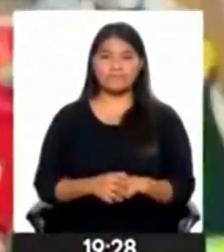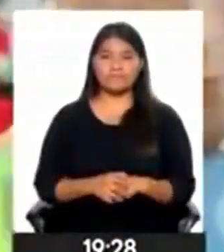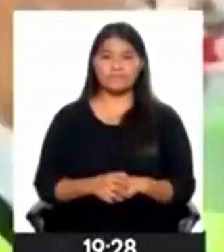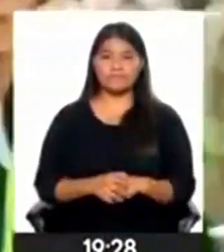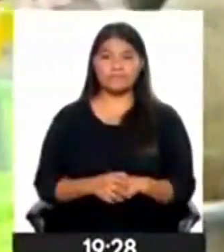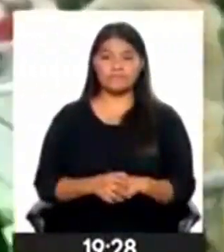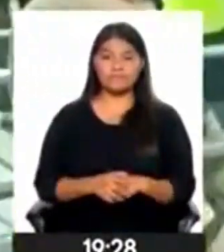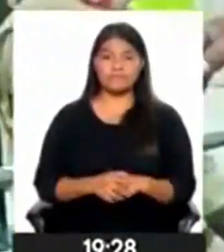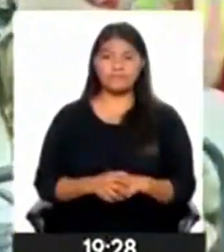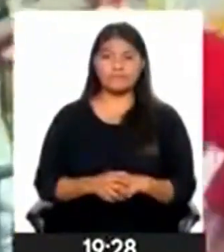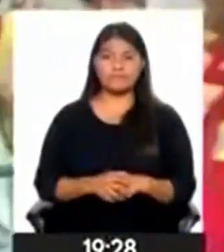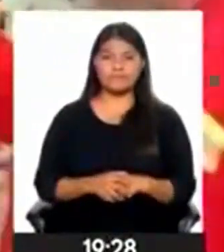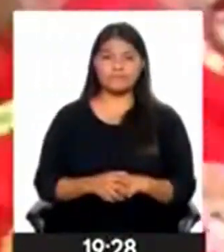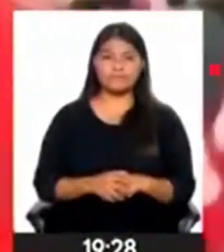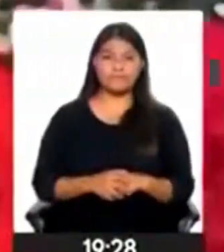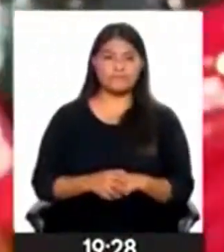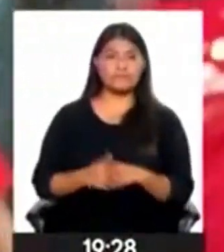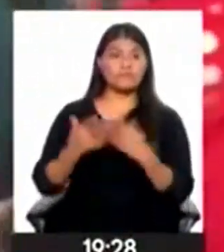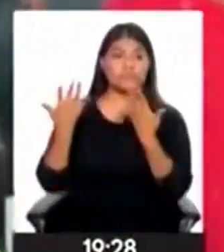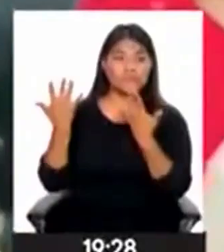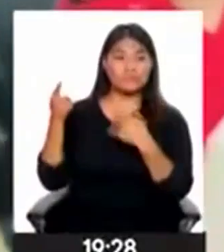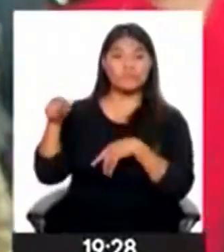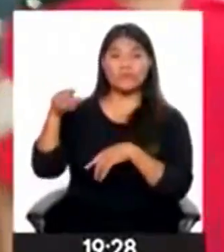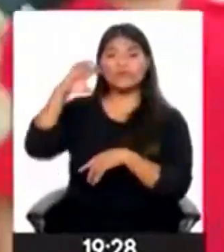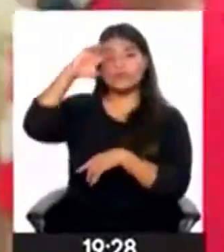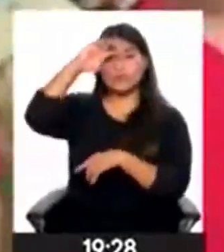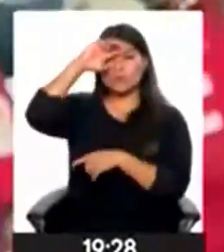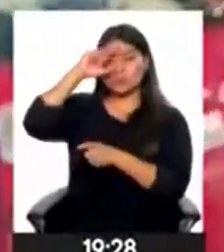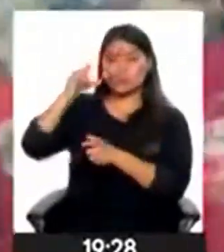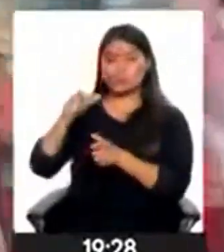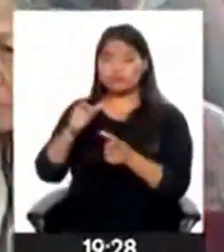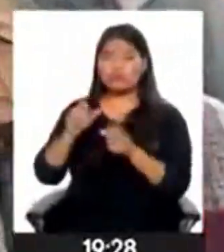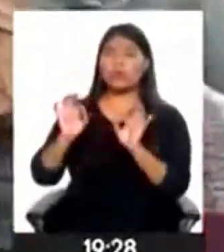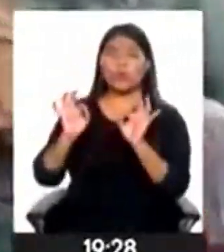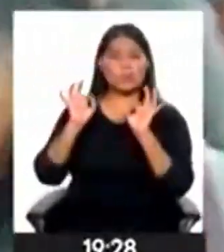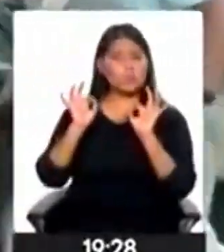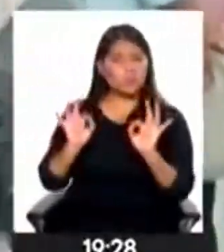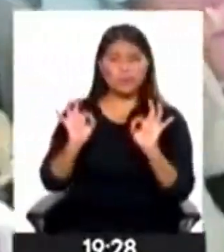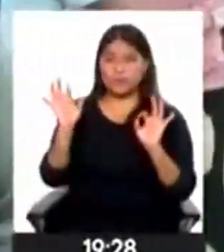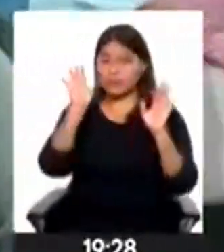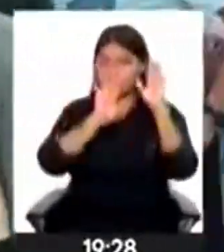Ya los sacamos, los están atendiendo los paramédicos, todo ha salido bien felizmente. ¿Cuál es